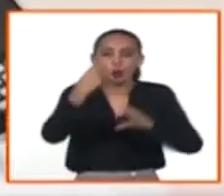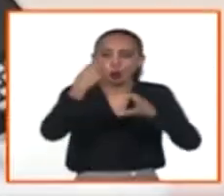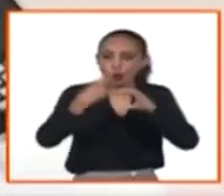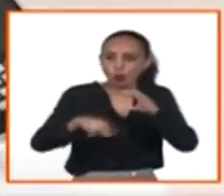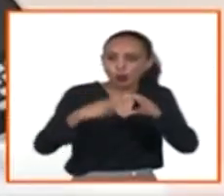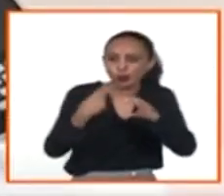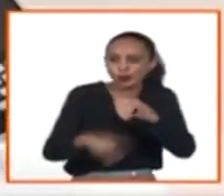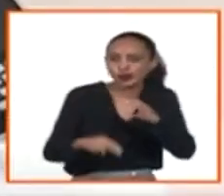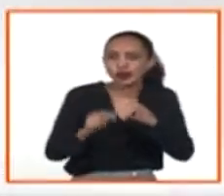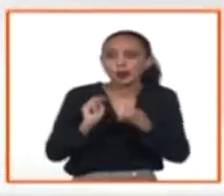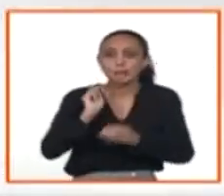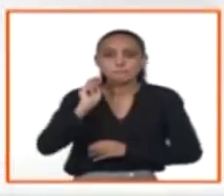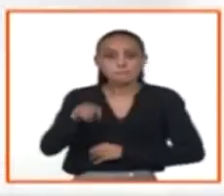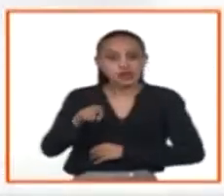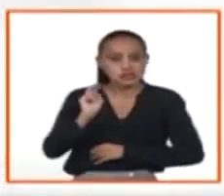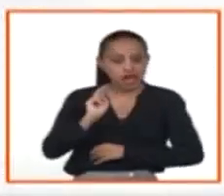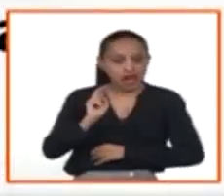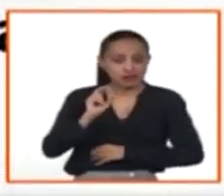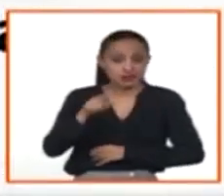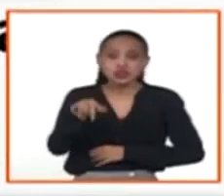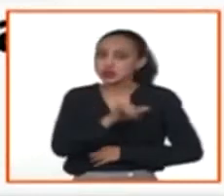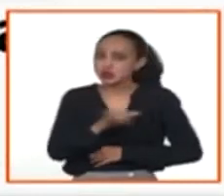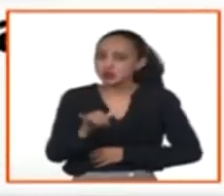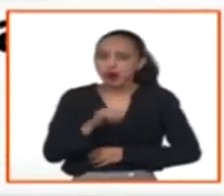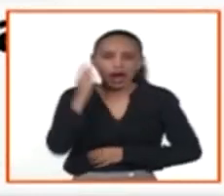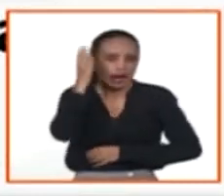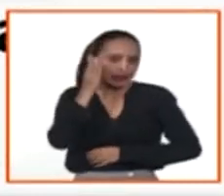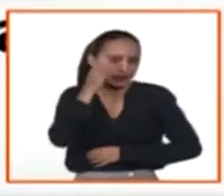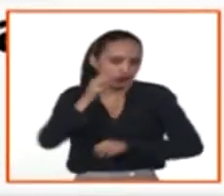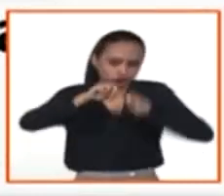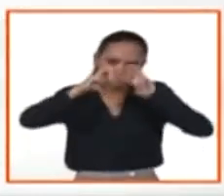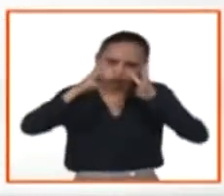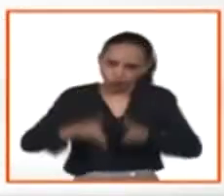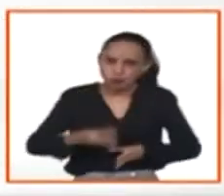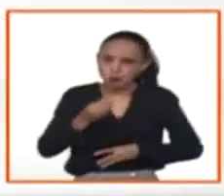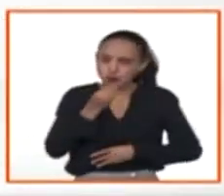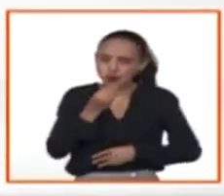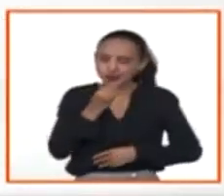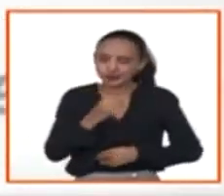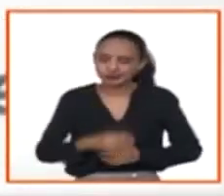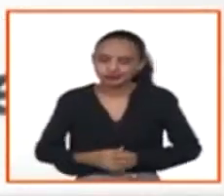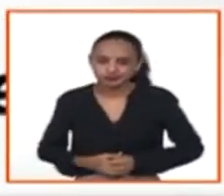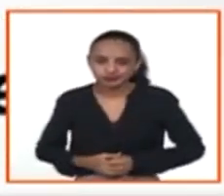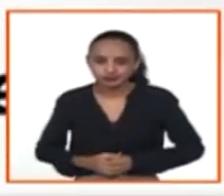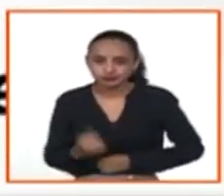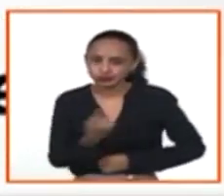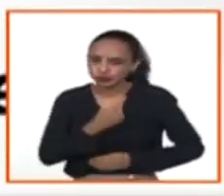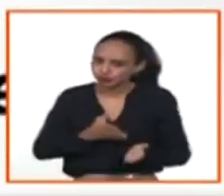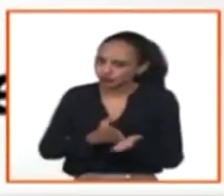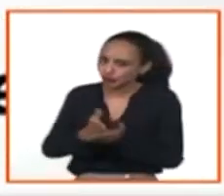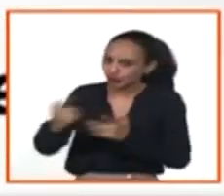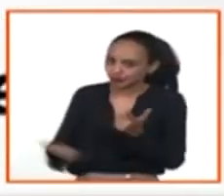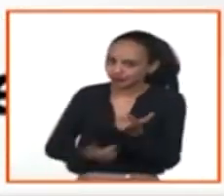mensajería instantánea y opiniones en la web. Seguimos en combate.